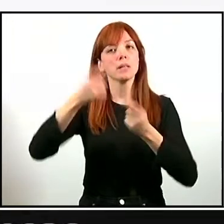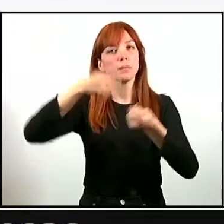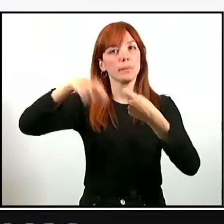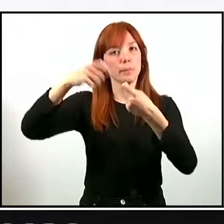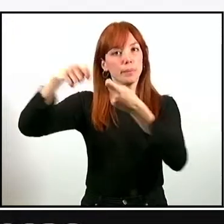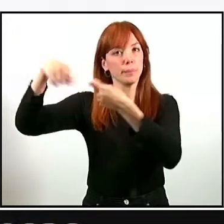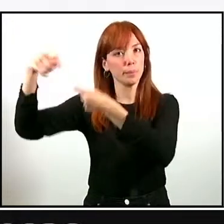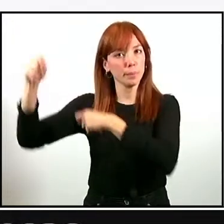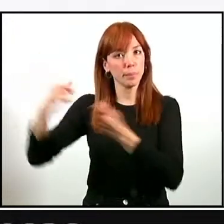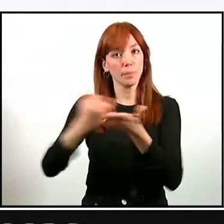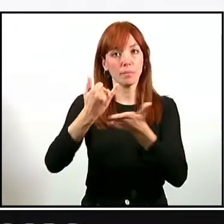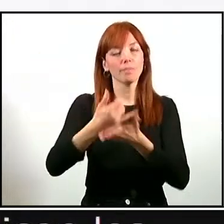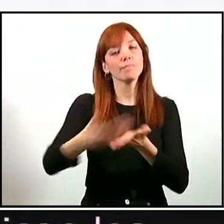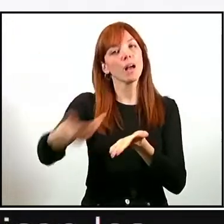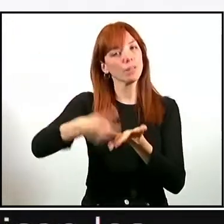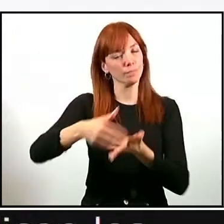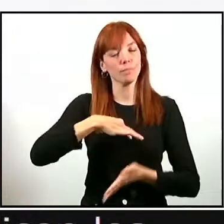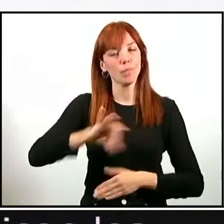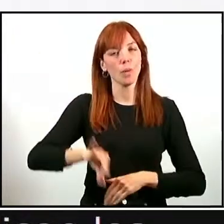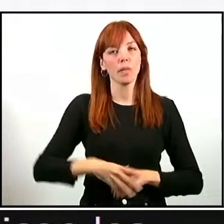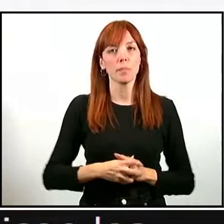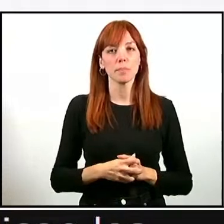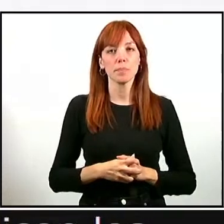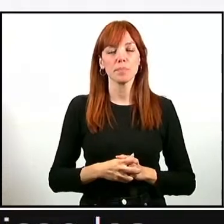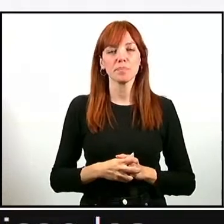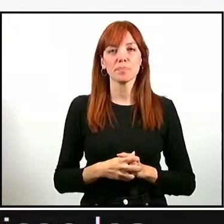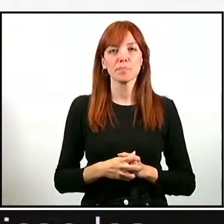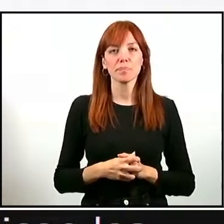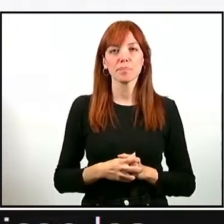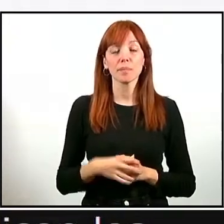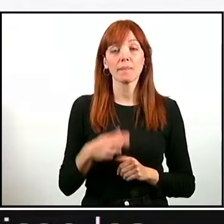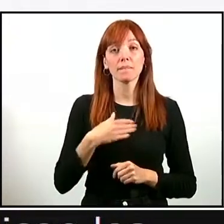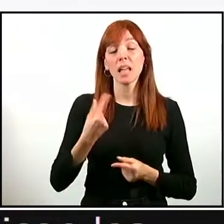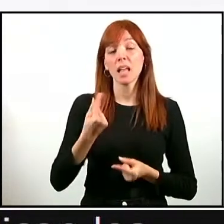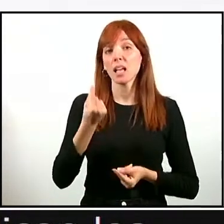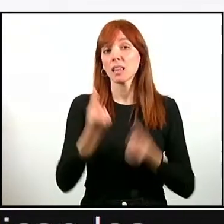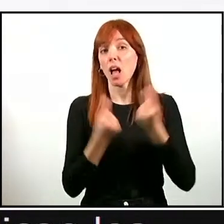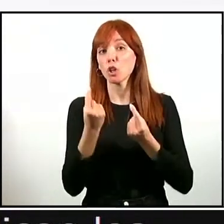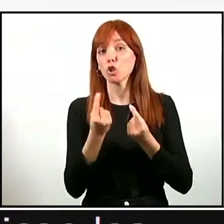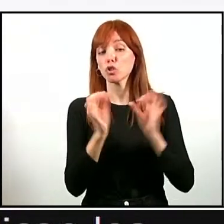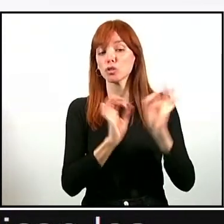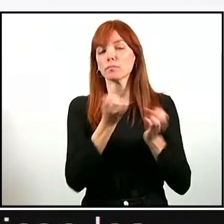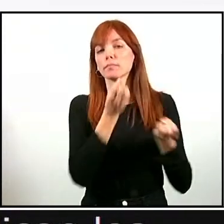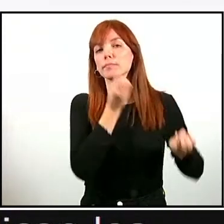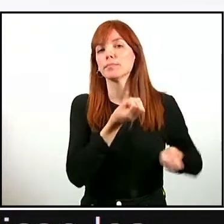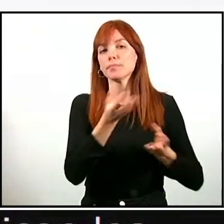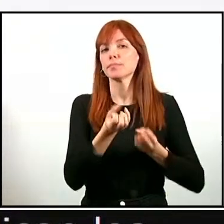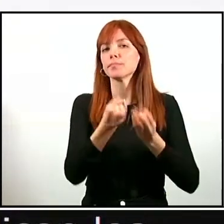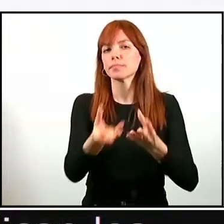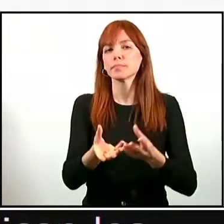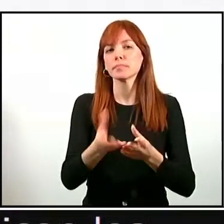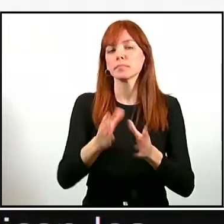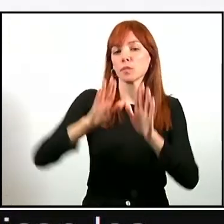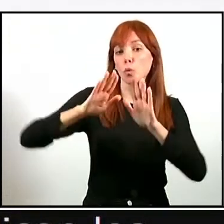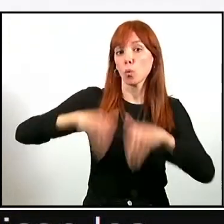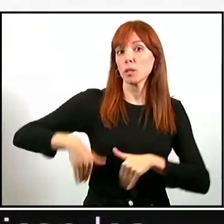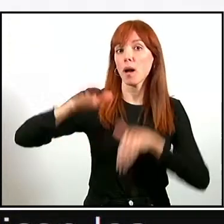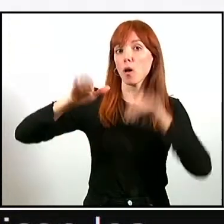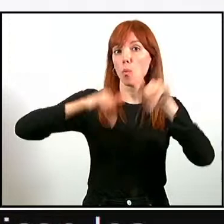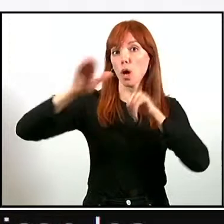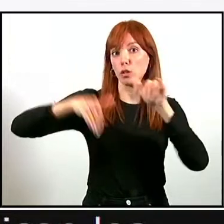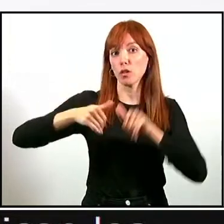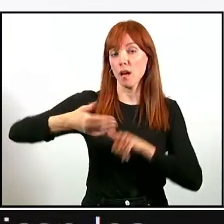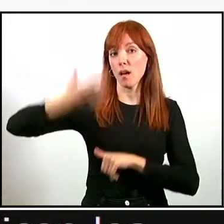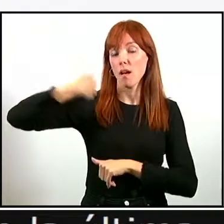productos agrícolas. Por darle algunos datos de cómo fue la última convocatoria,